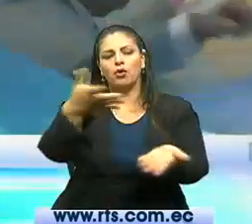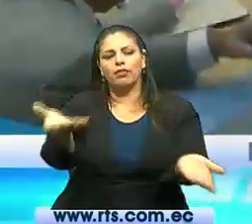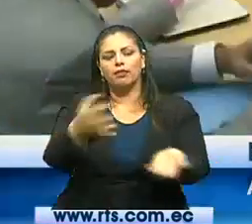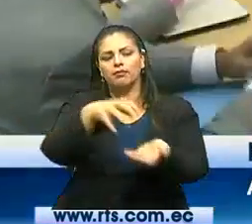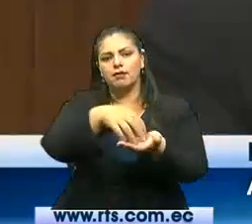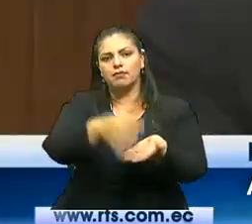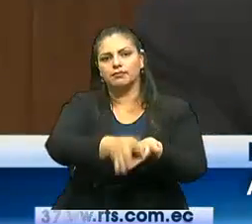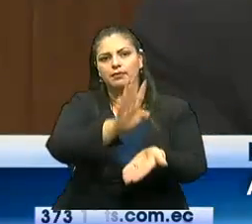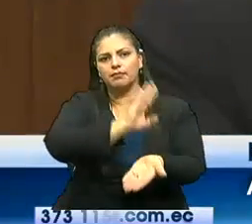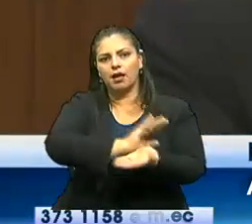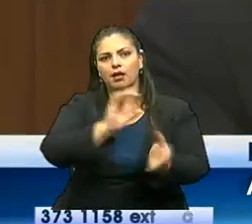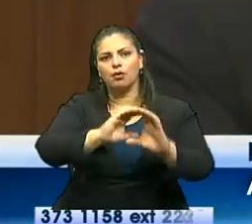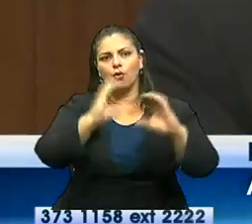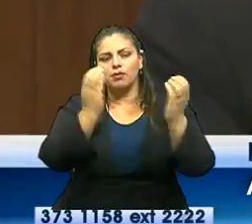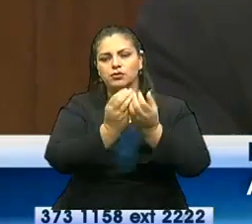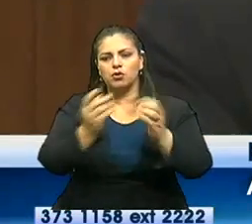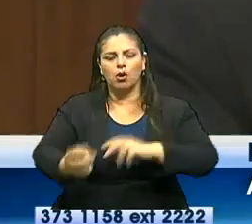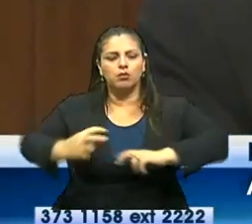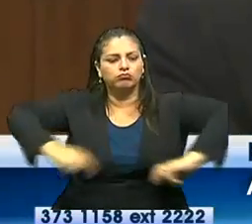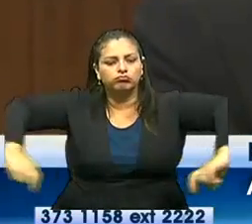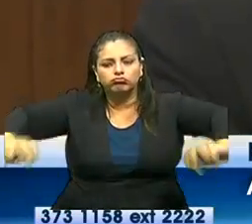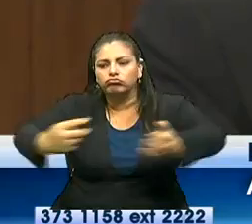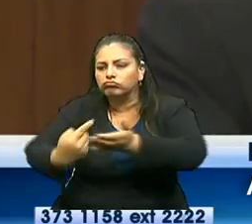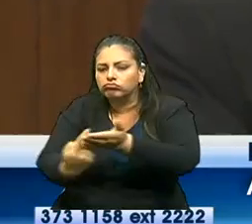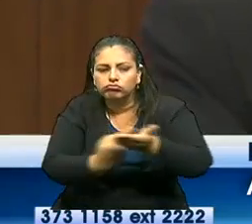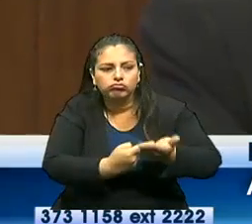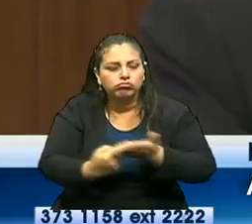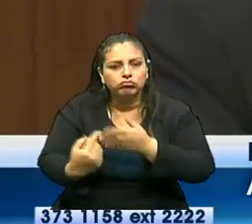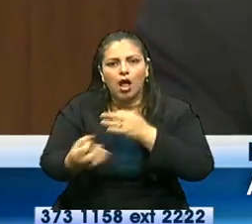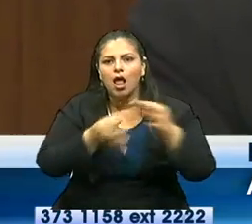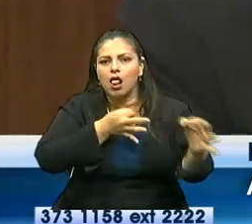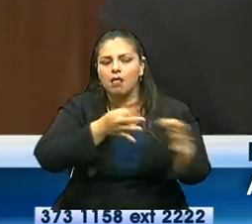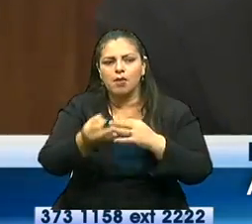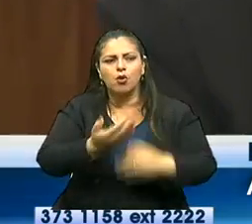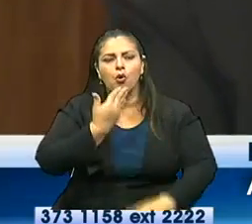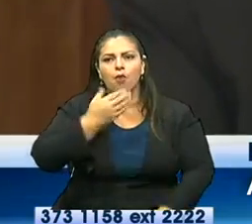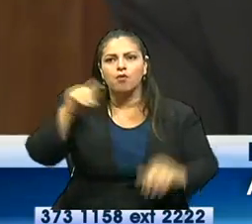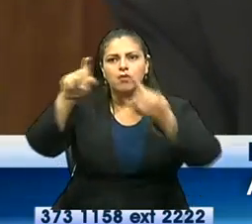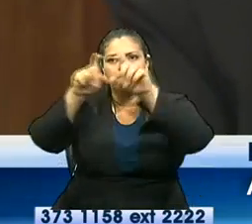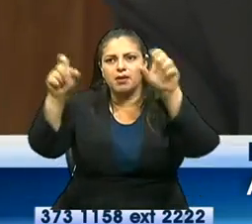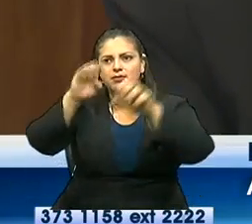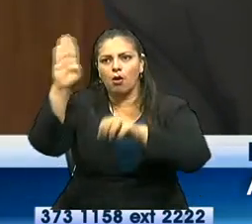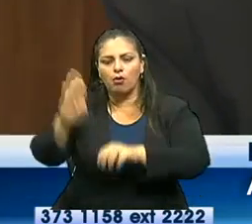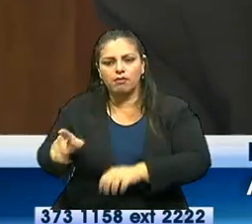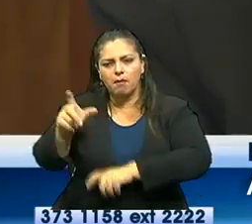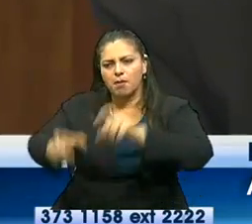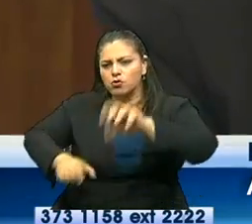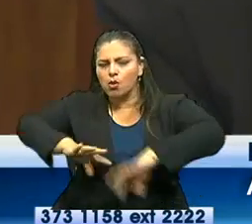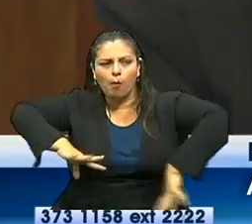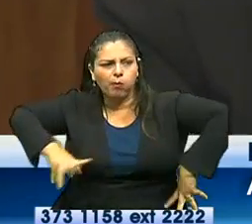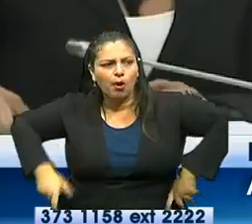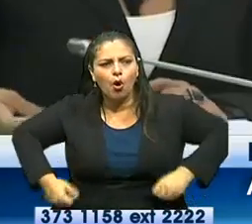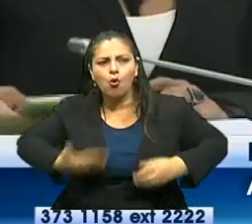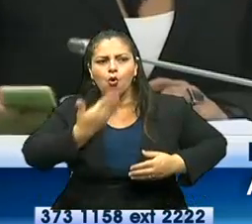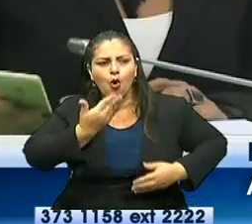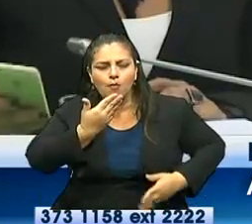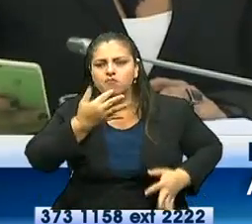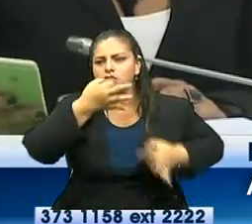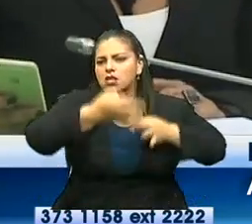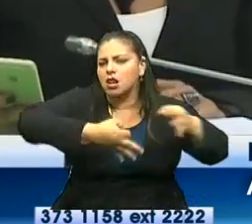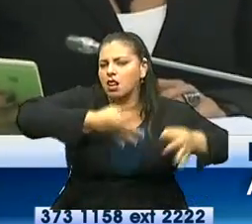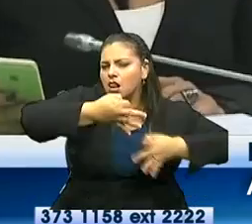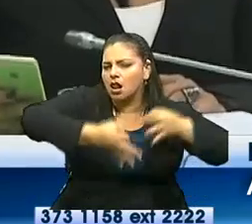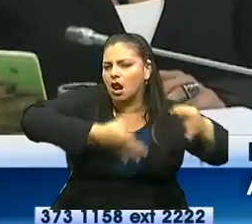donde explicó las acciones emprendidas para esclarecer el tema Odebrecht. Chiriboga aseguró que los convenios de cooperación